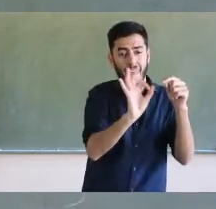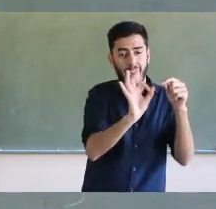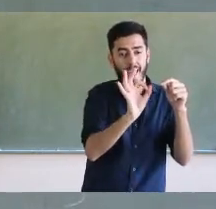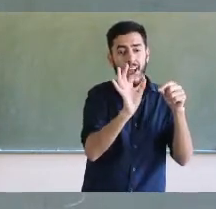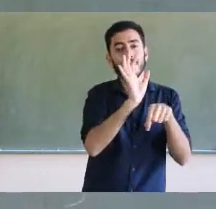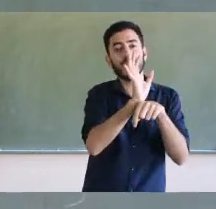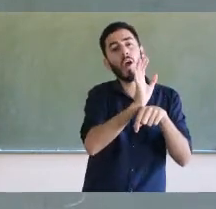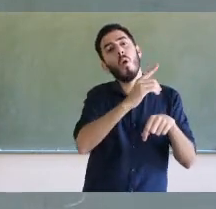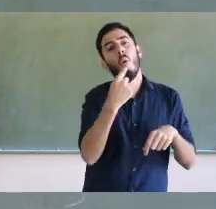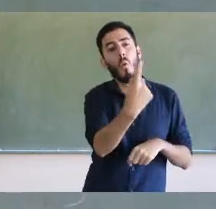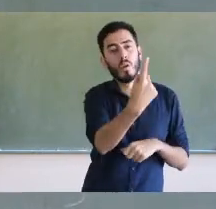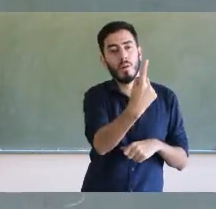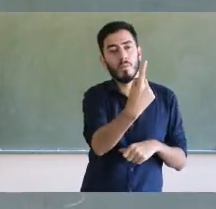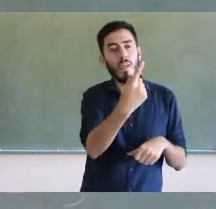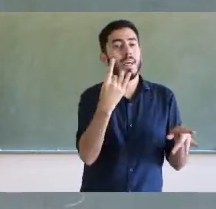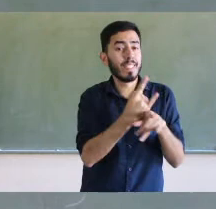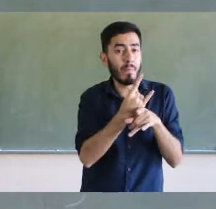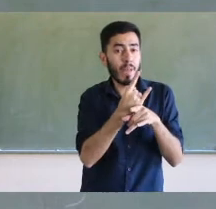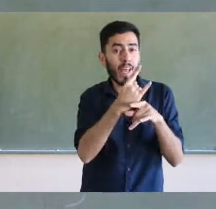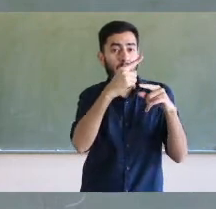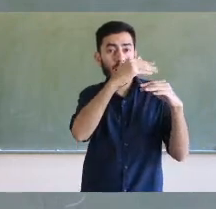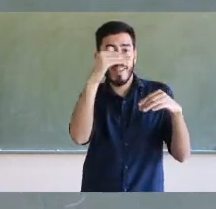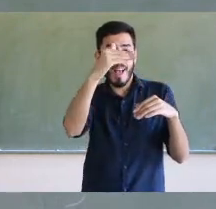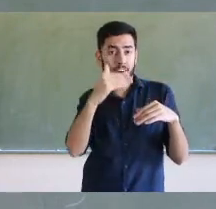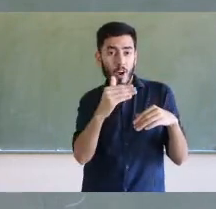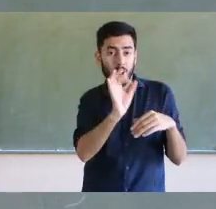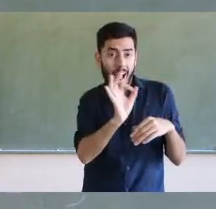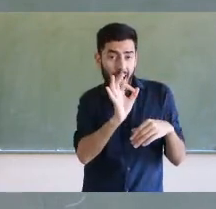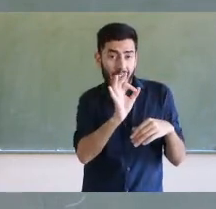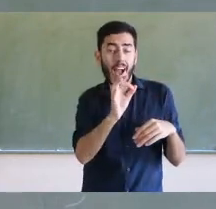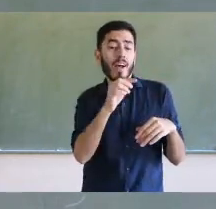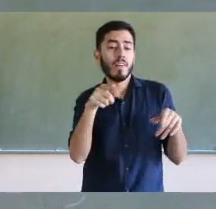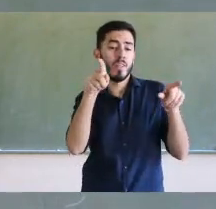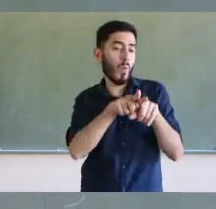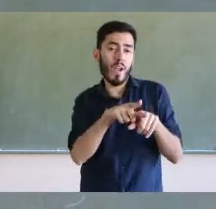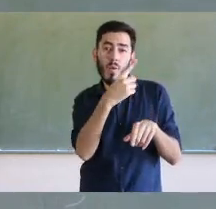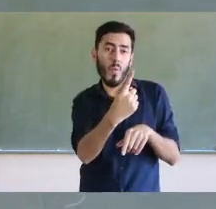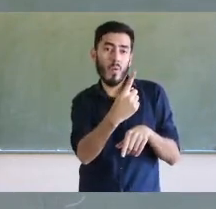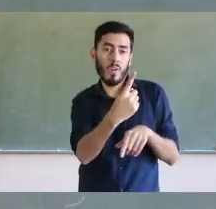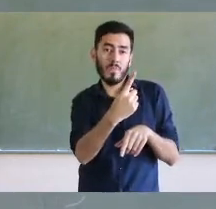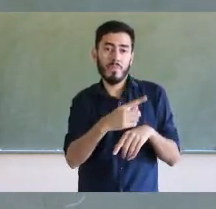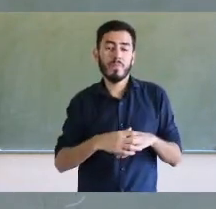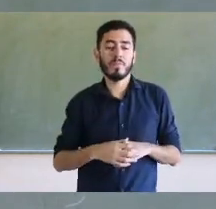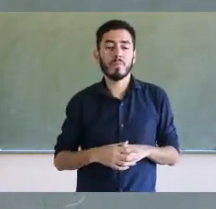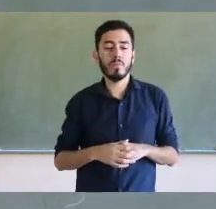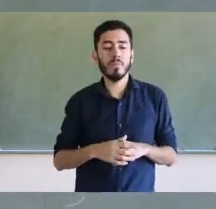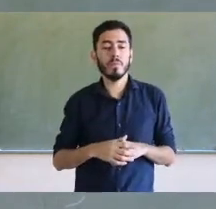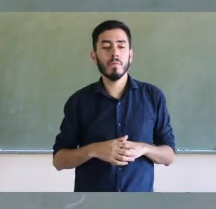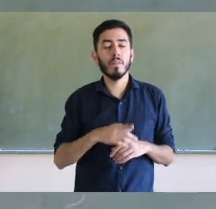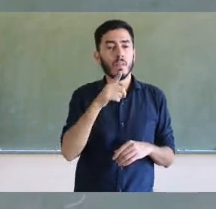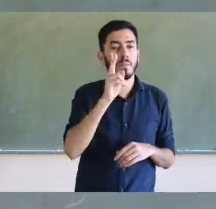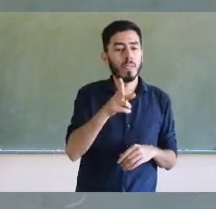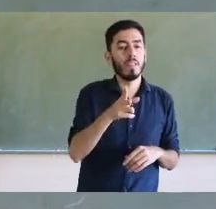escribimos otro 1. Siempre que no tengamos denominador, igual que acá, escribimos un 1. Ahora